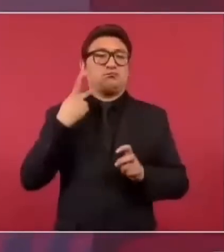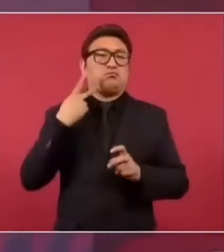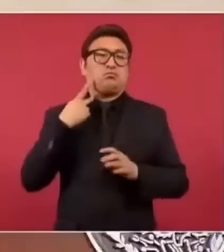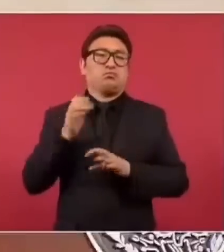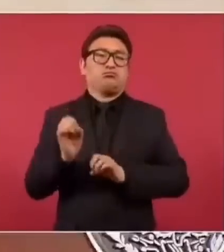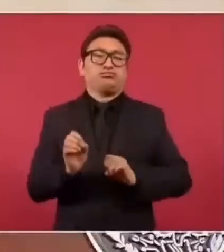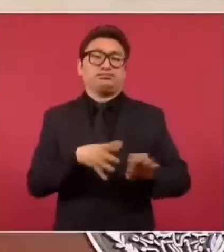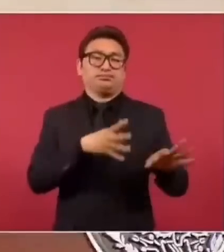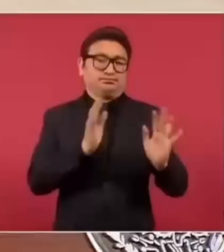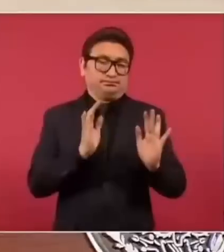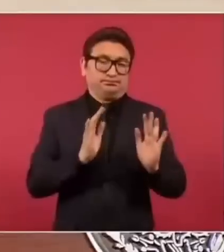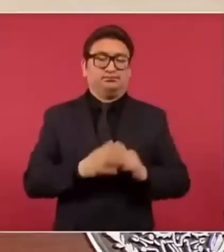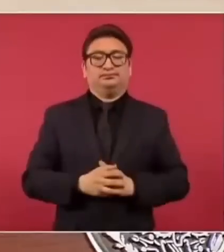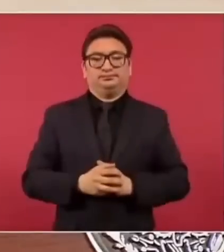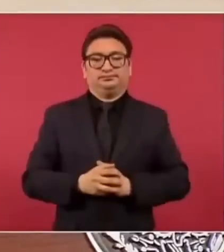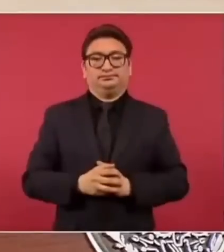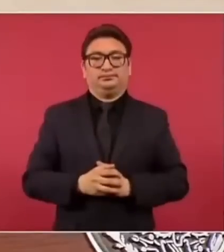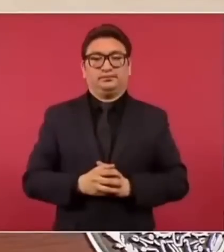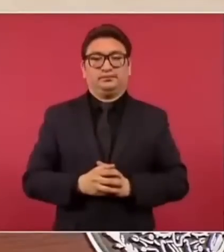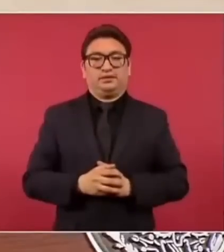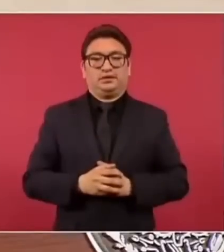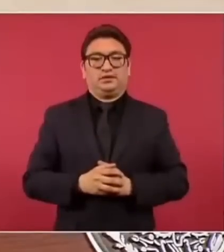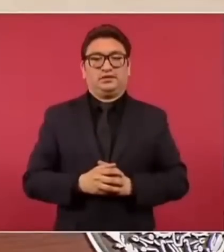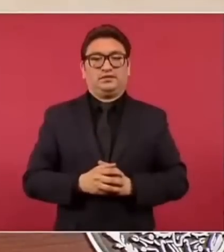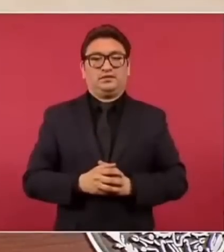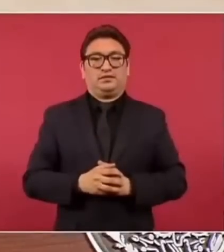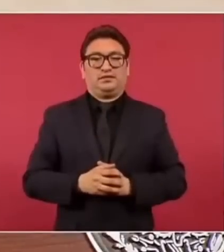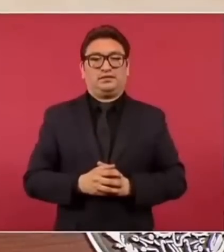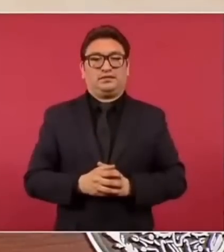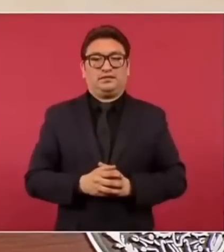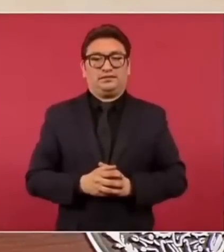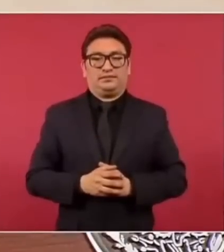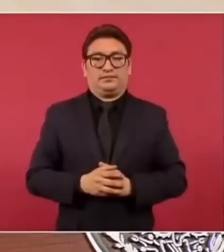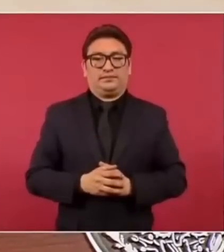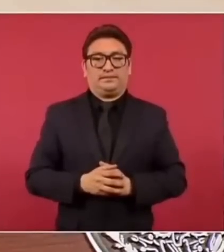política. El ser